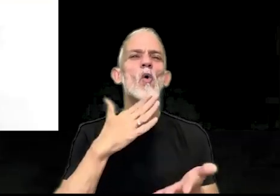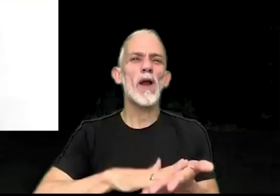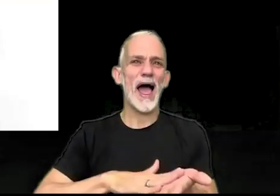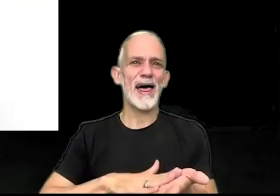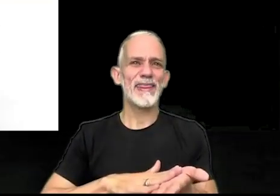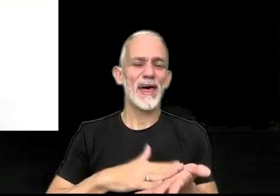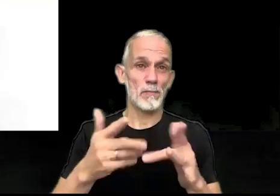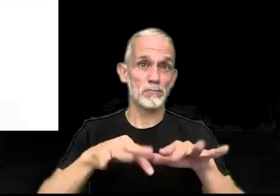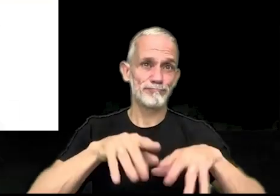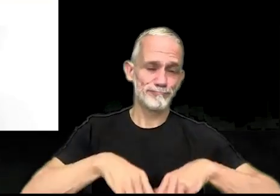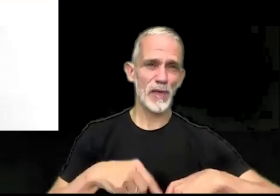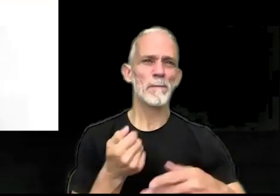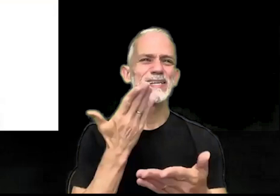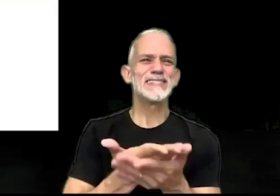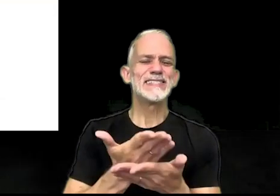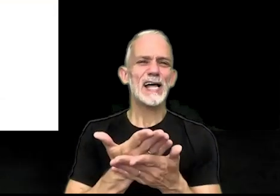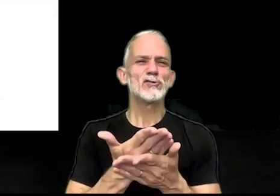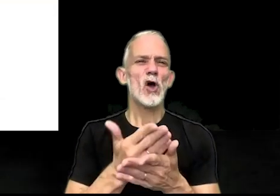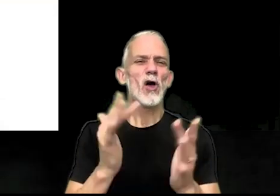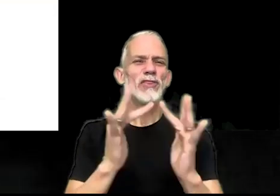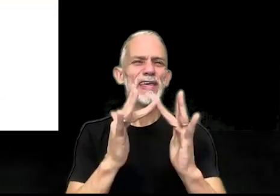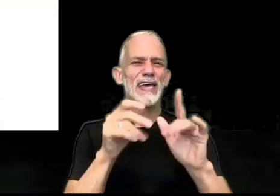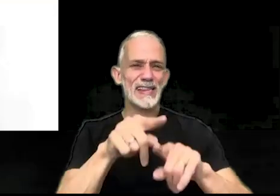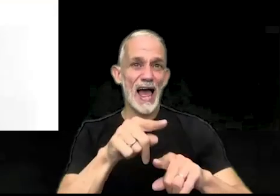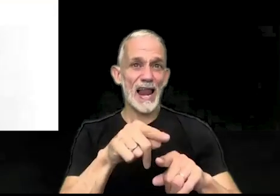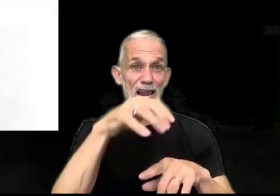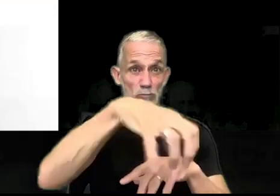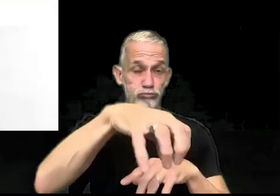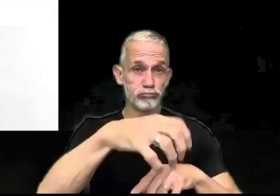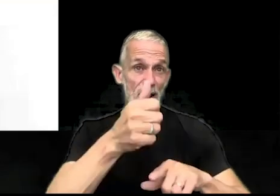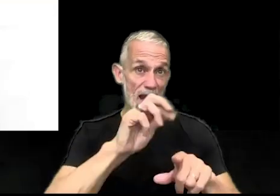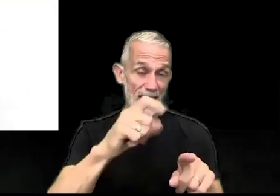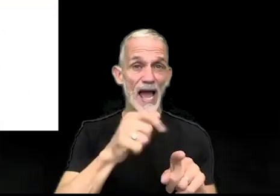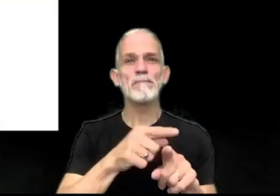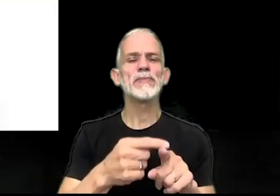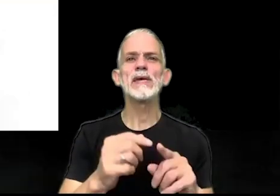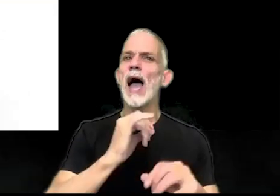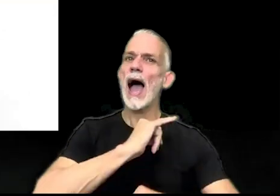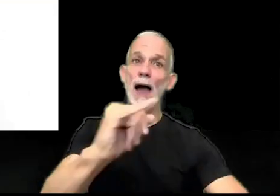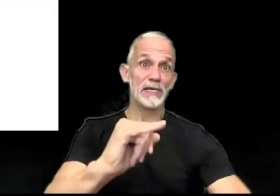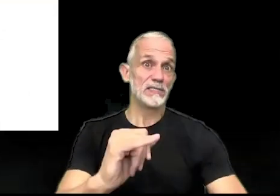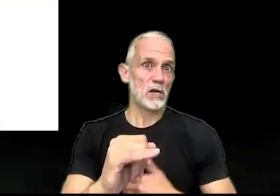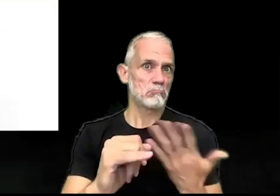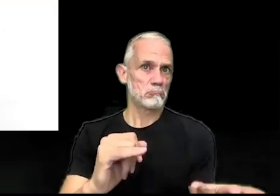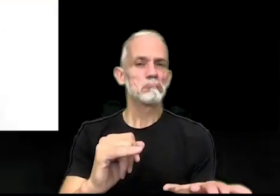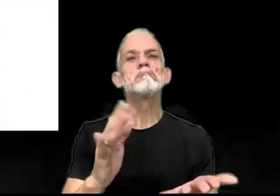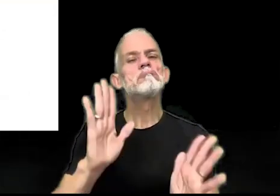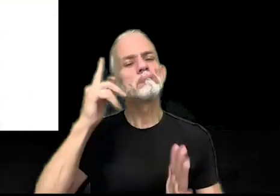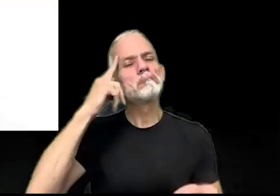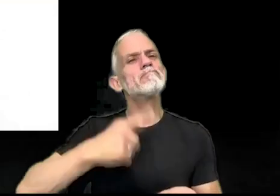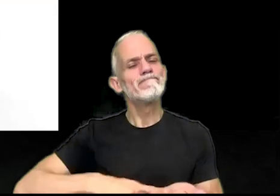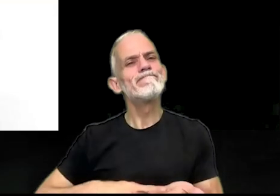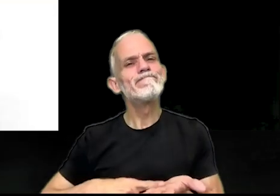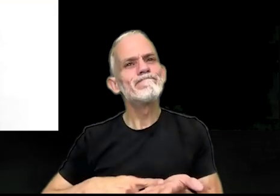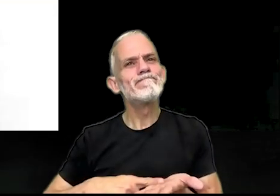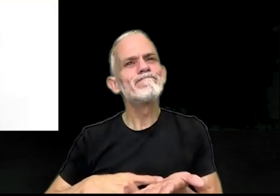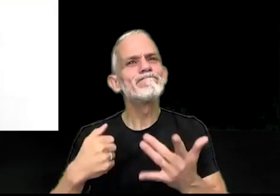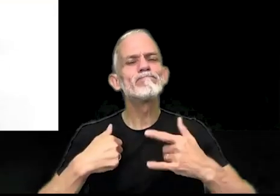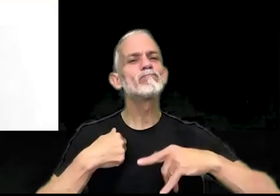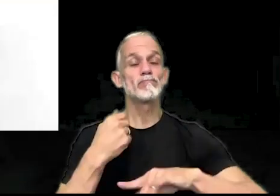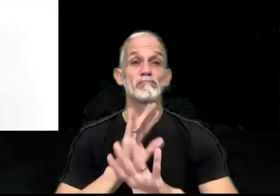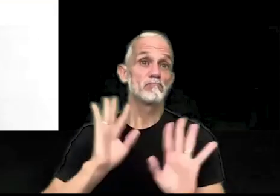a través de presentación digital en la dependencia y comunicar que decide que necesita que